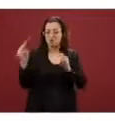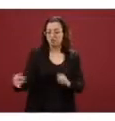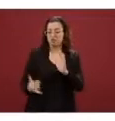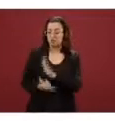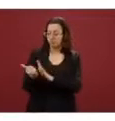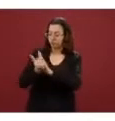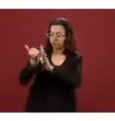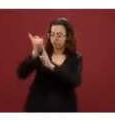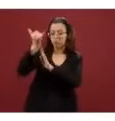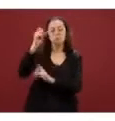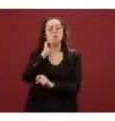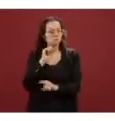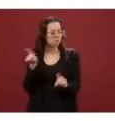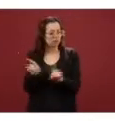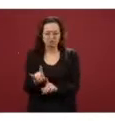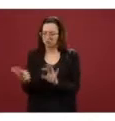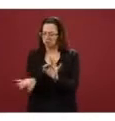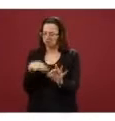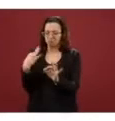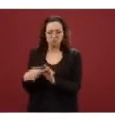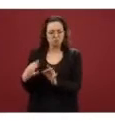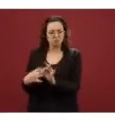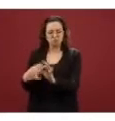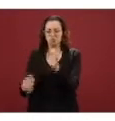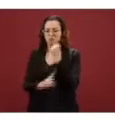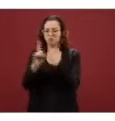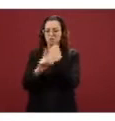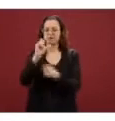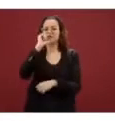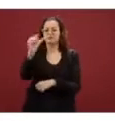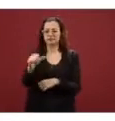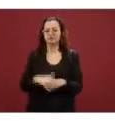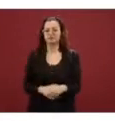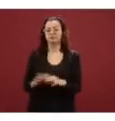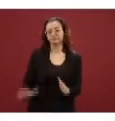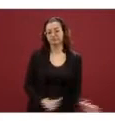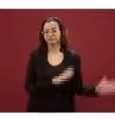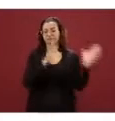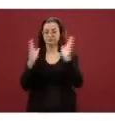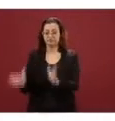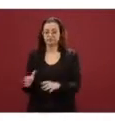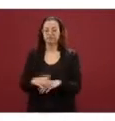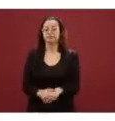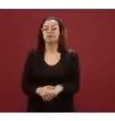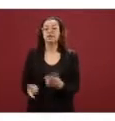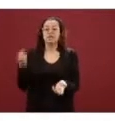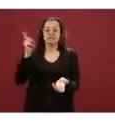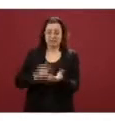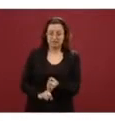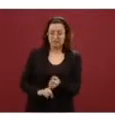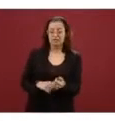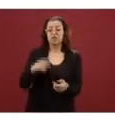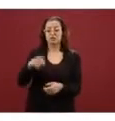manera sobresaliente sin ningún contratiempo. La siguiente, por favor. Por lo que se refiere a los trabajos de interconexión entre